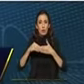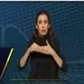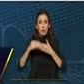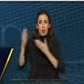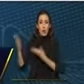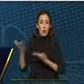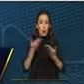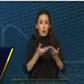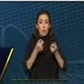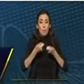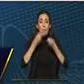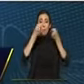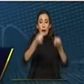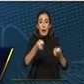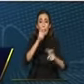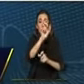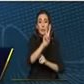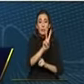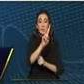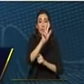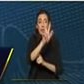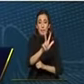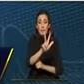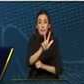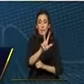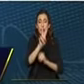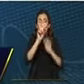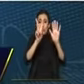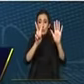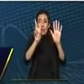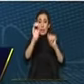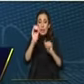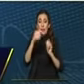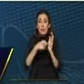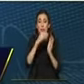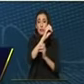370.000 créditos. Así ayudamos a cumplir